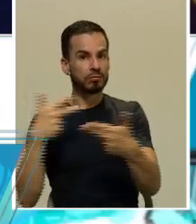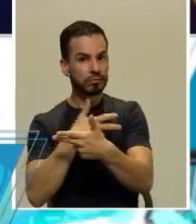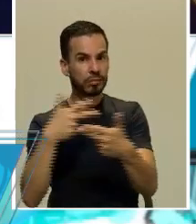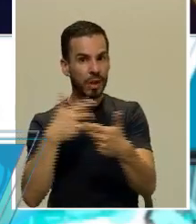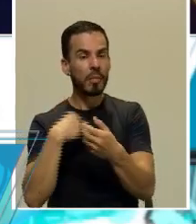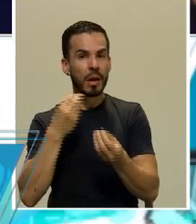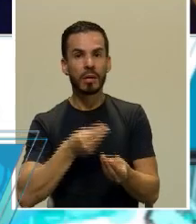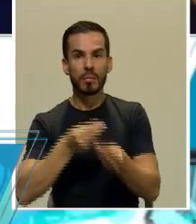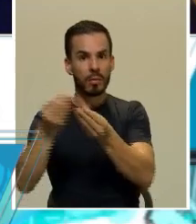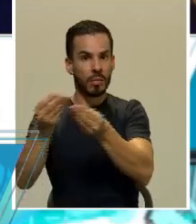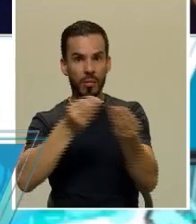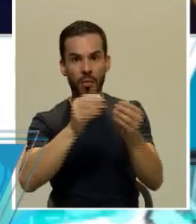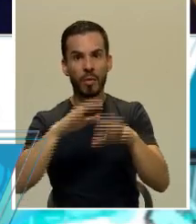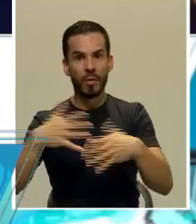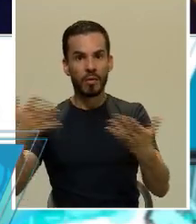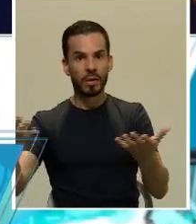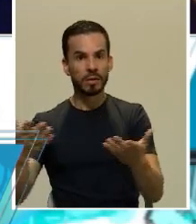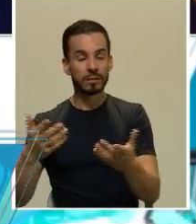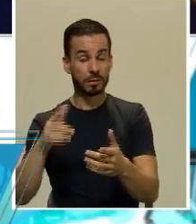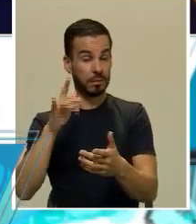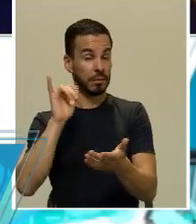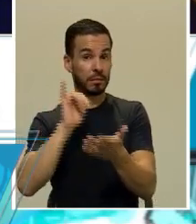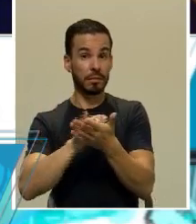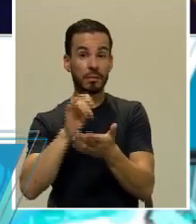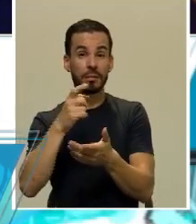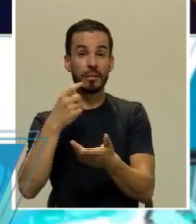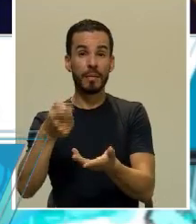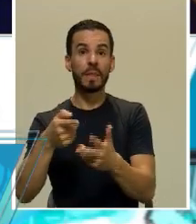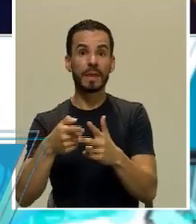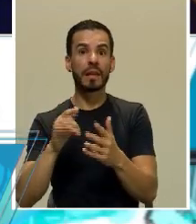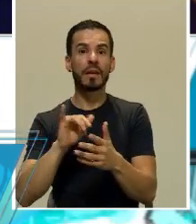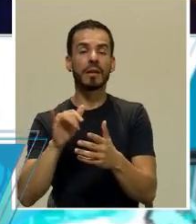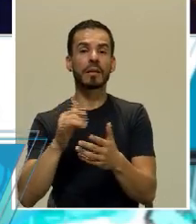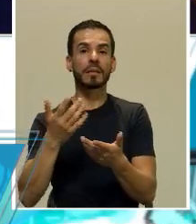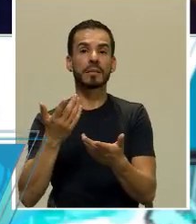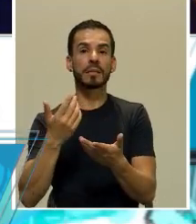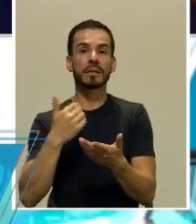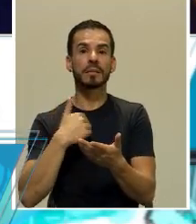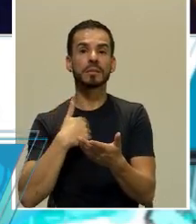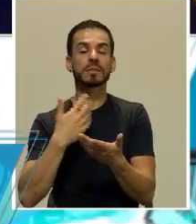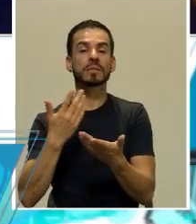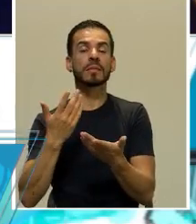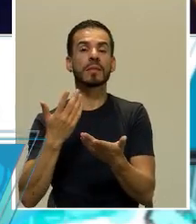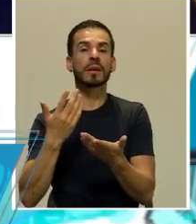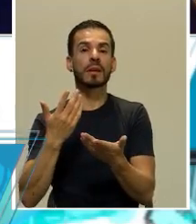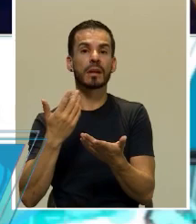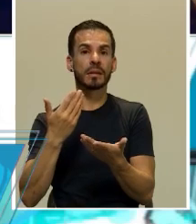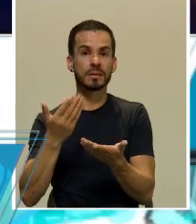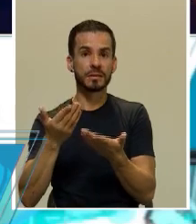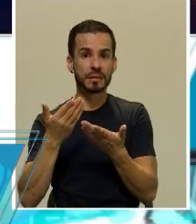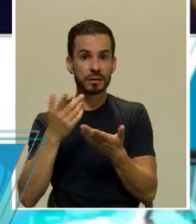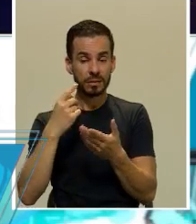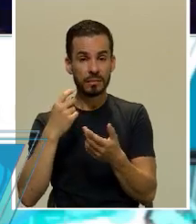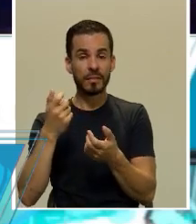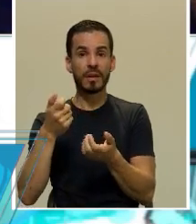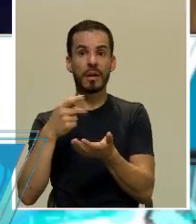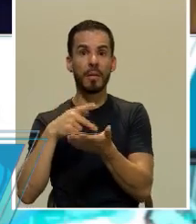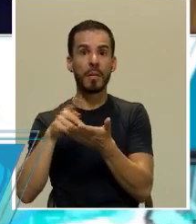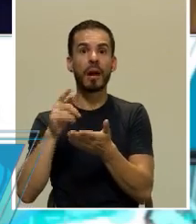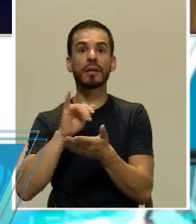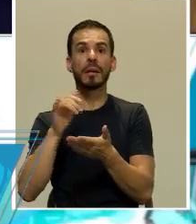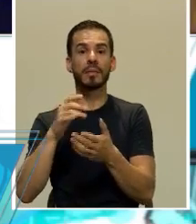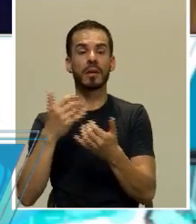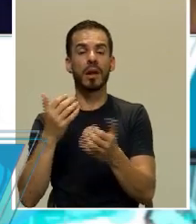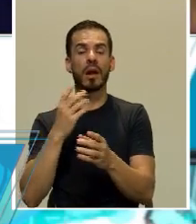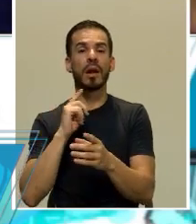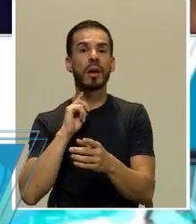podamos mover la carga. Sí, y aún así recibe también, uno podría arguir que se recibe un subsidio también al